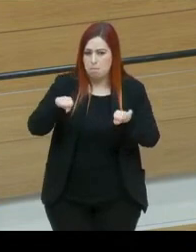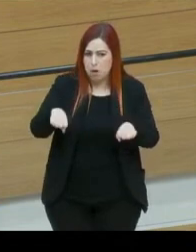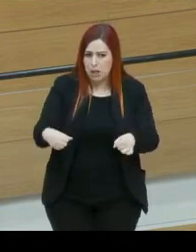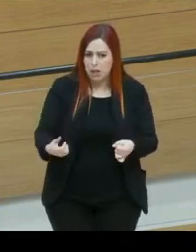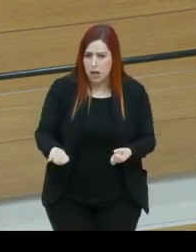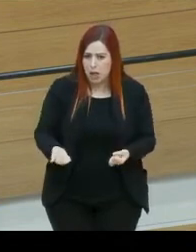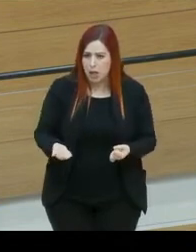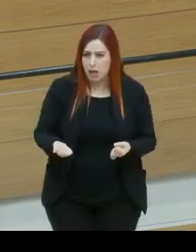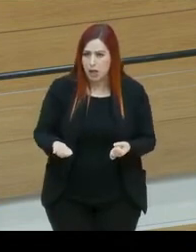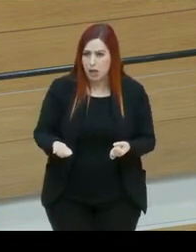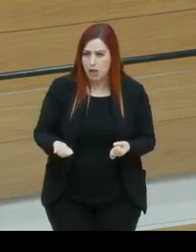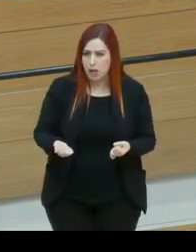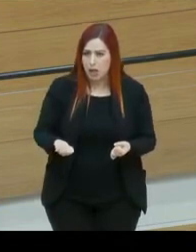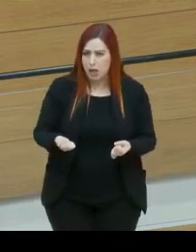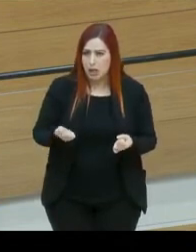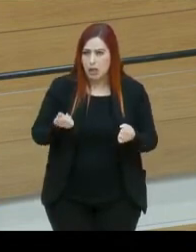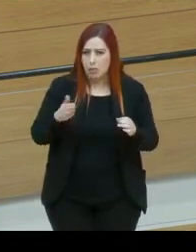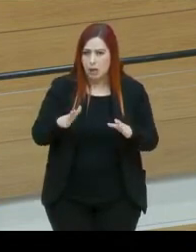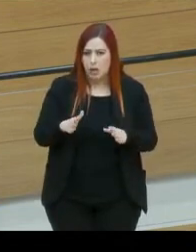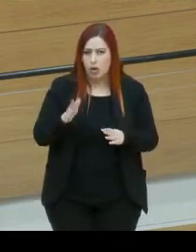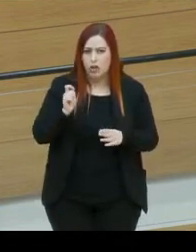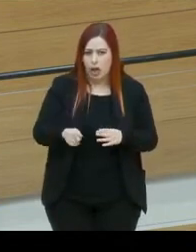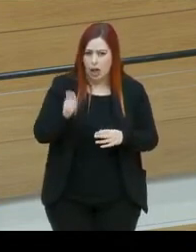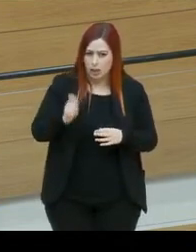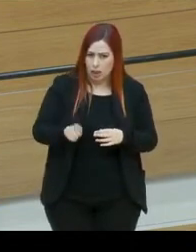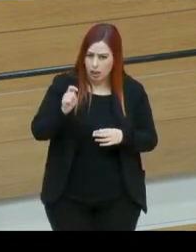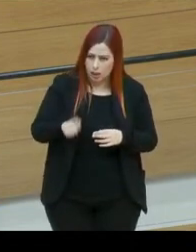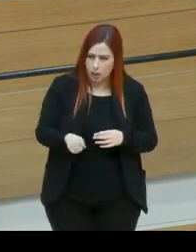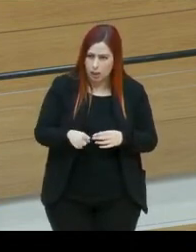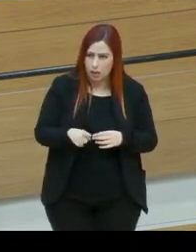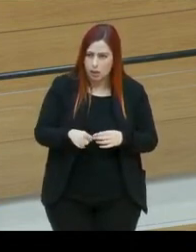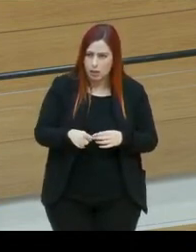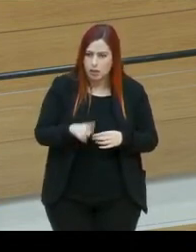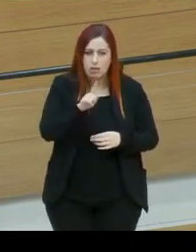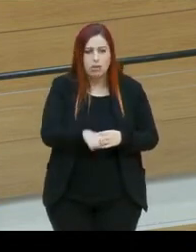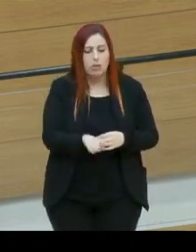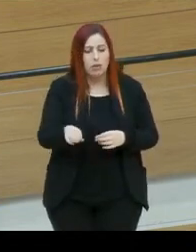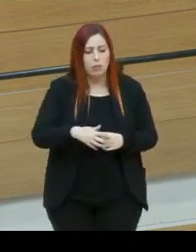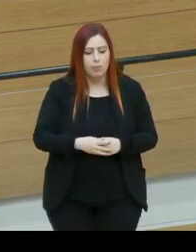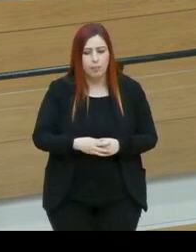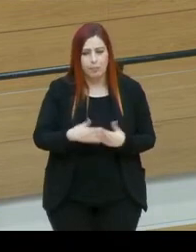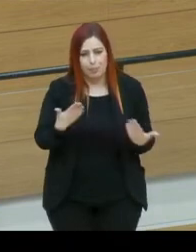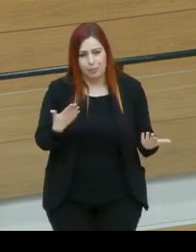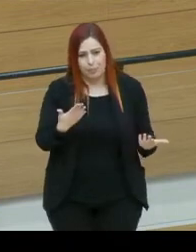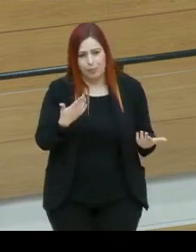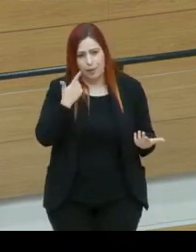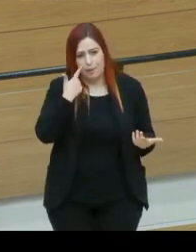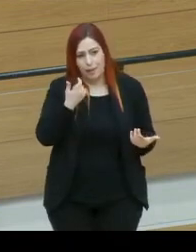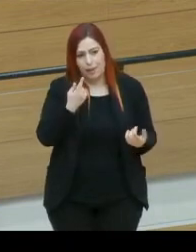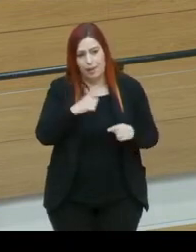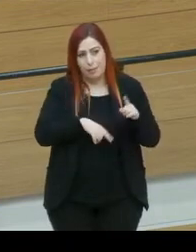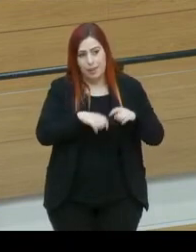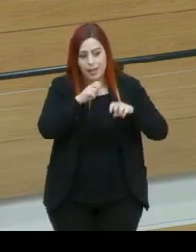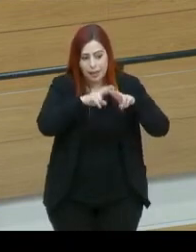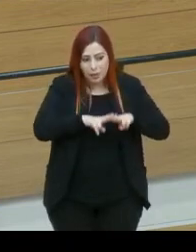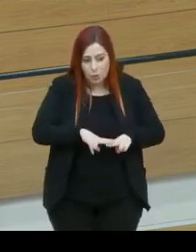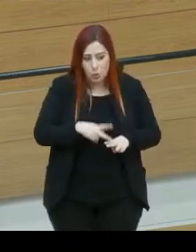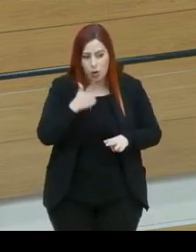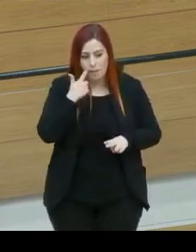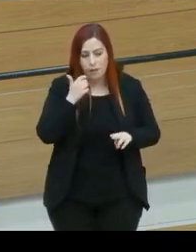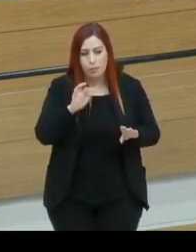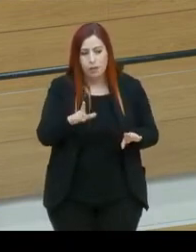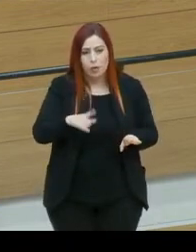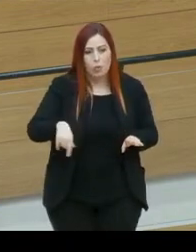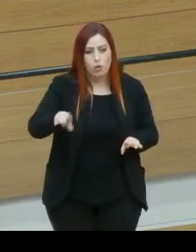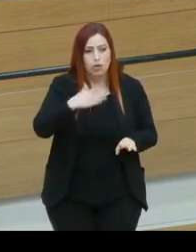y con más frecuencia? Hombre, todo sería estudiarlo, pero como os he dicho, en